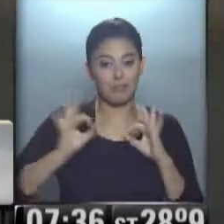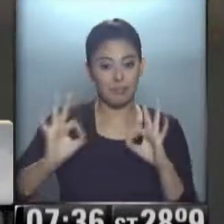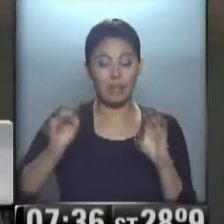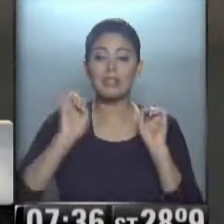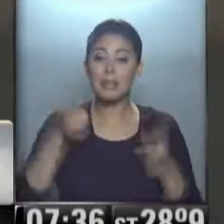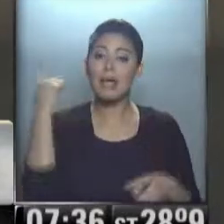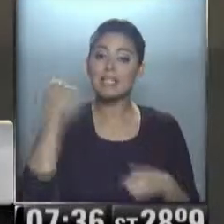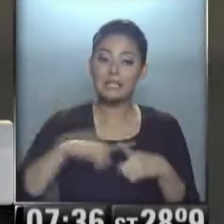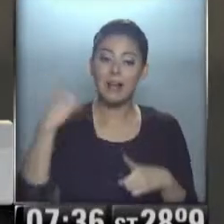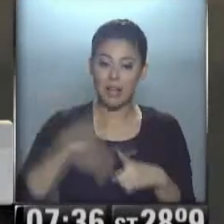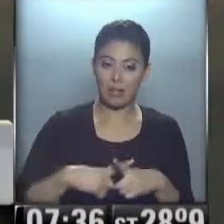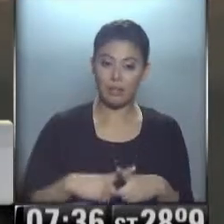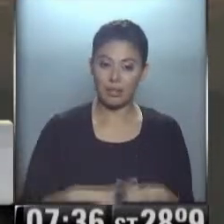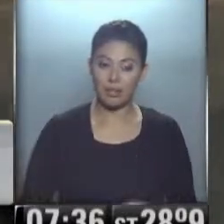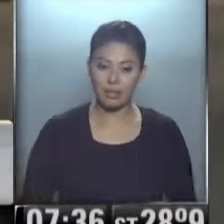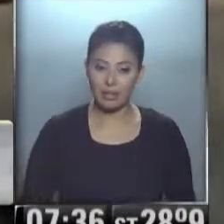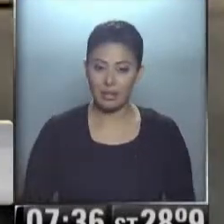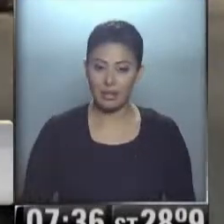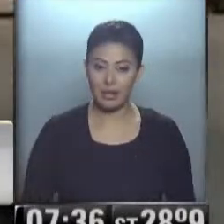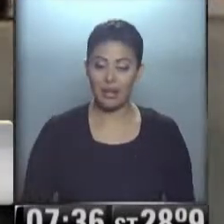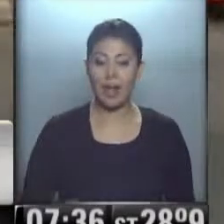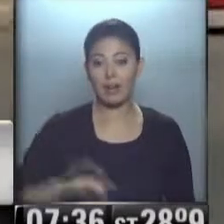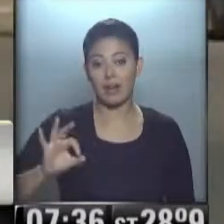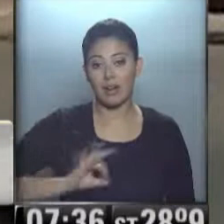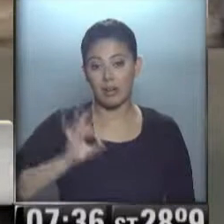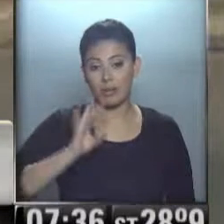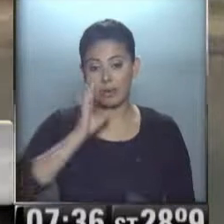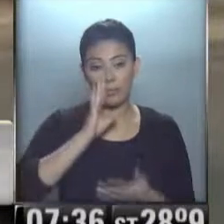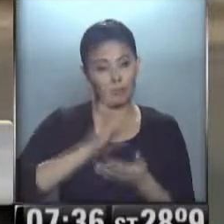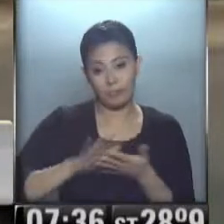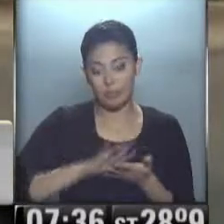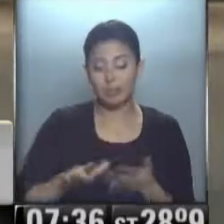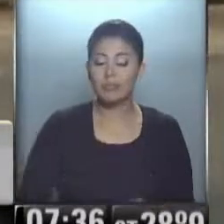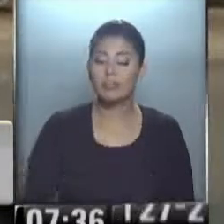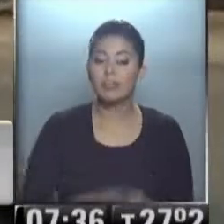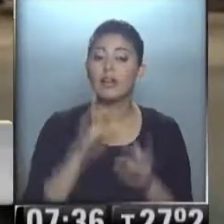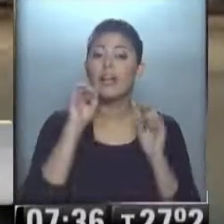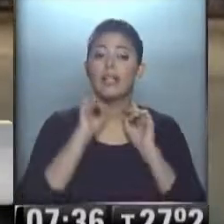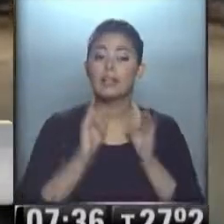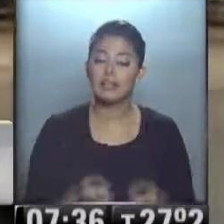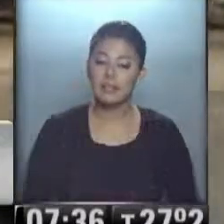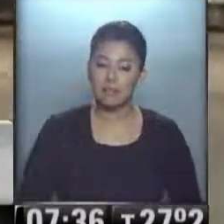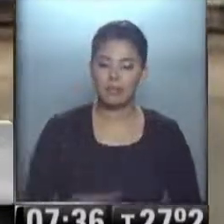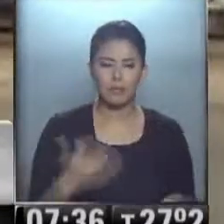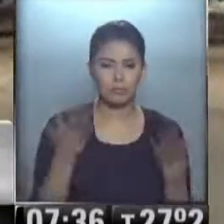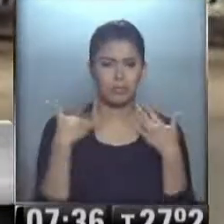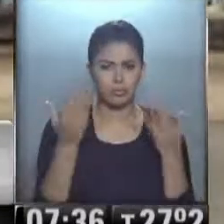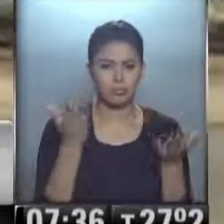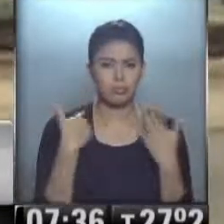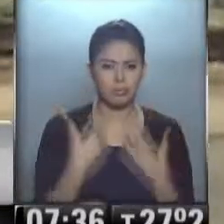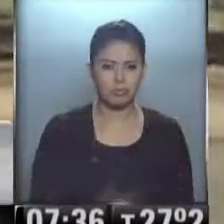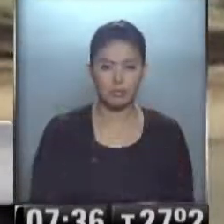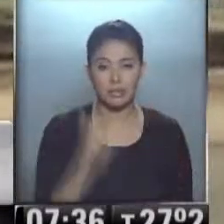celebraciones de fin de año lo que se sumó a este calorcito que nos tiene